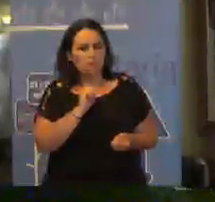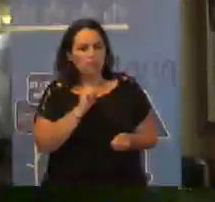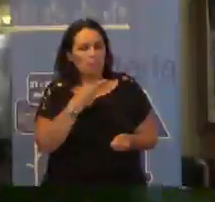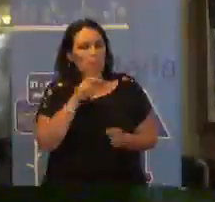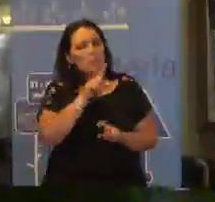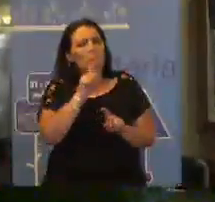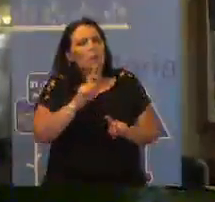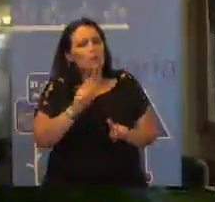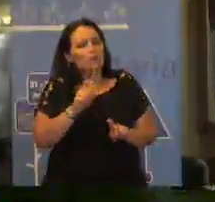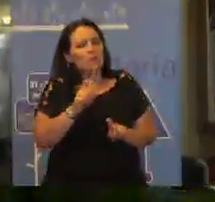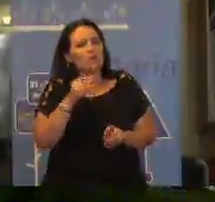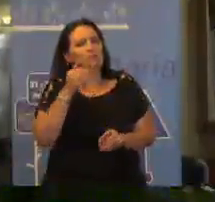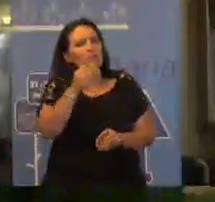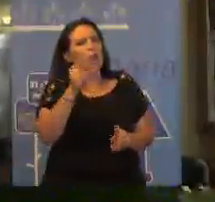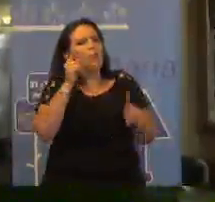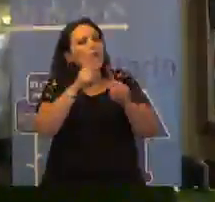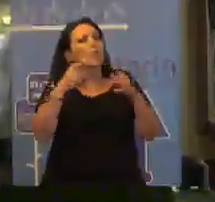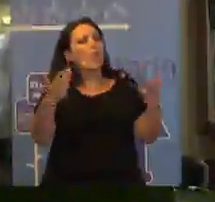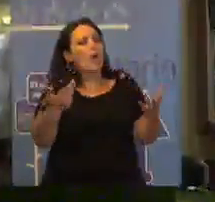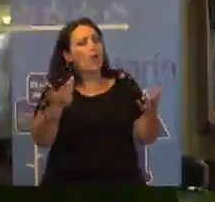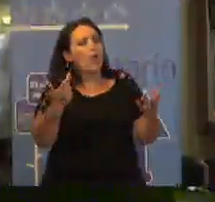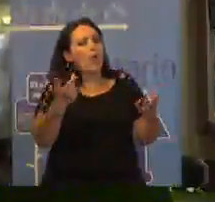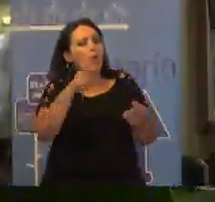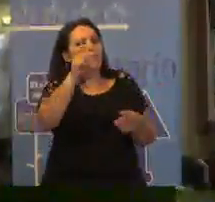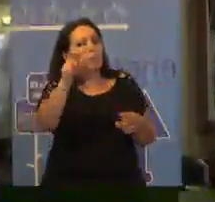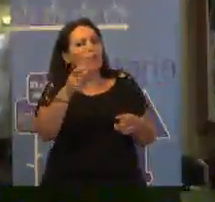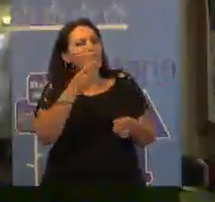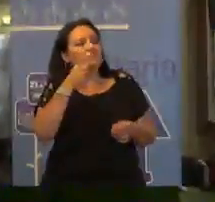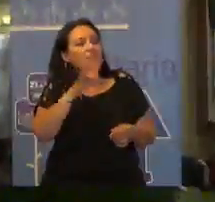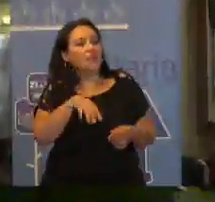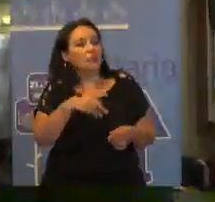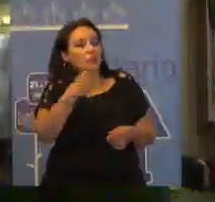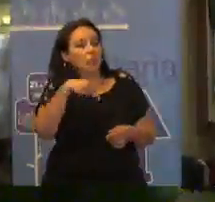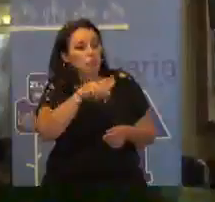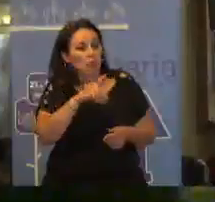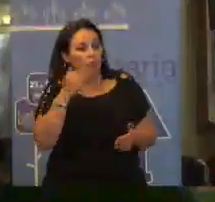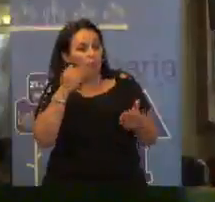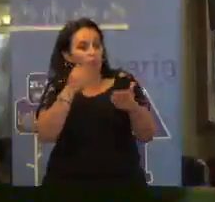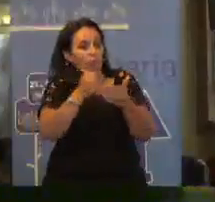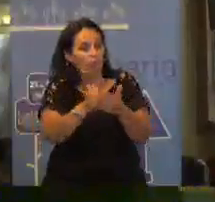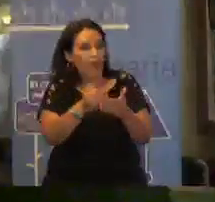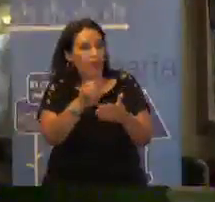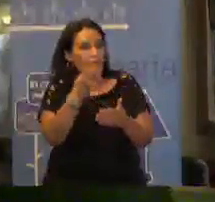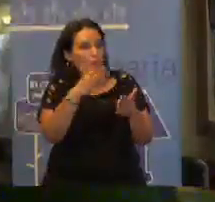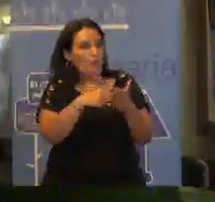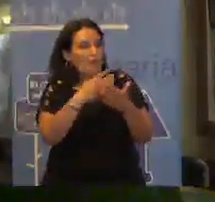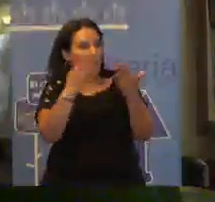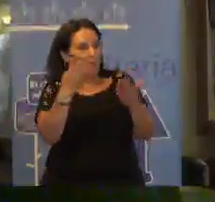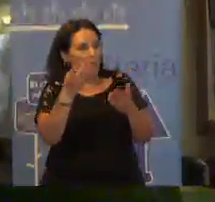ao 19 o para que, porque a meta non é o 19. Eu penso que a meta ten que ser moito máis